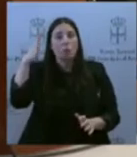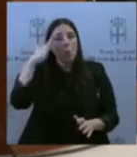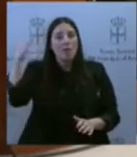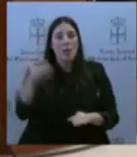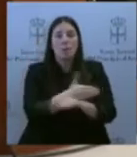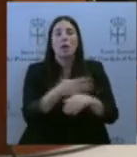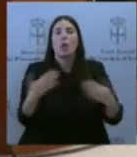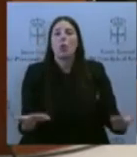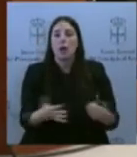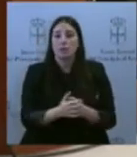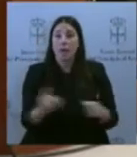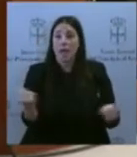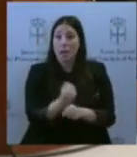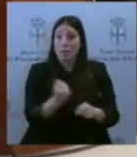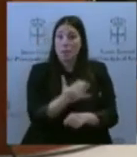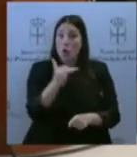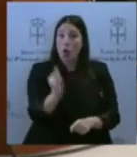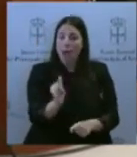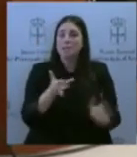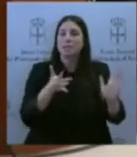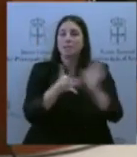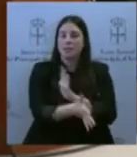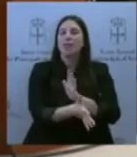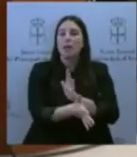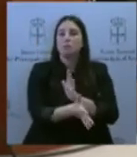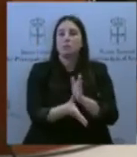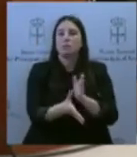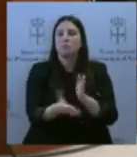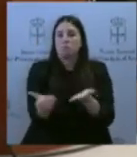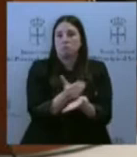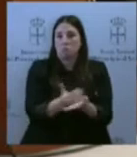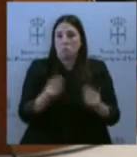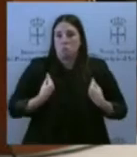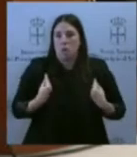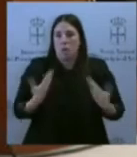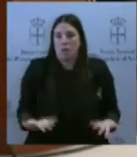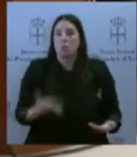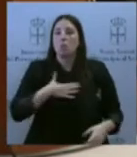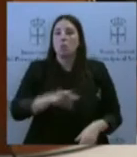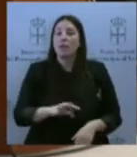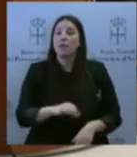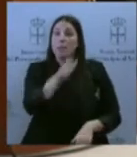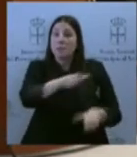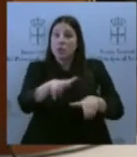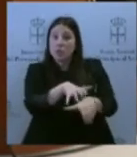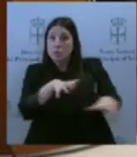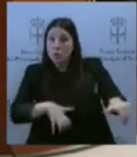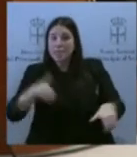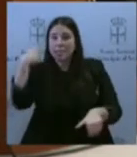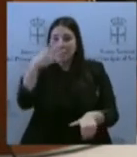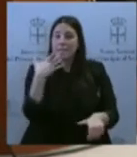equivalía a poder ganarse la vida. La mayor parte de la gente sabía que si conseguía un empleo, muy probablemente podría